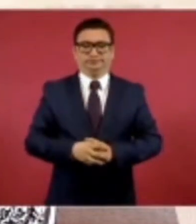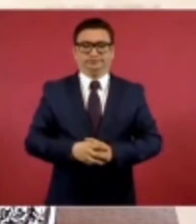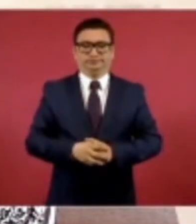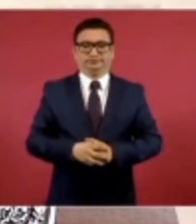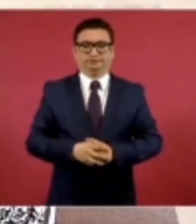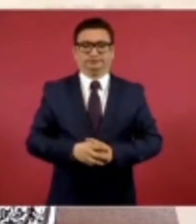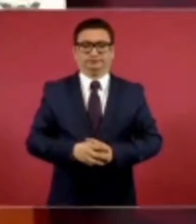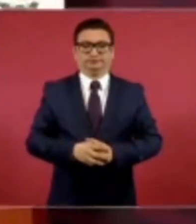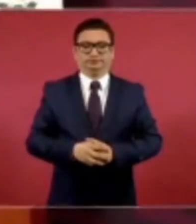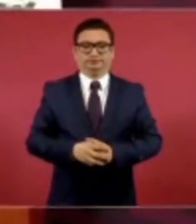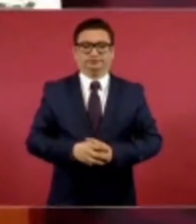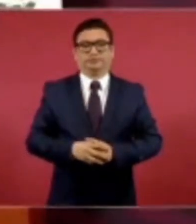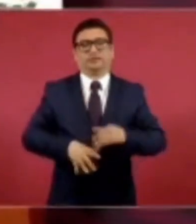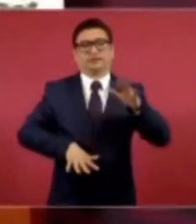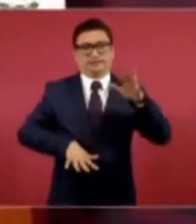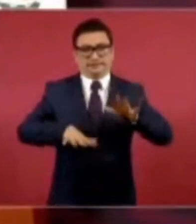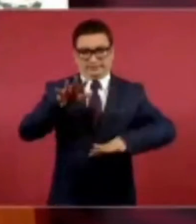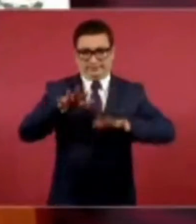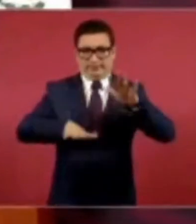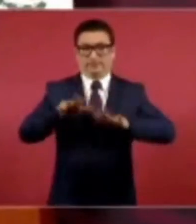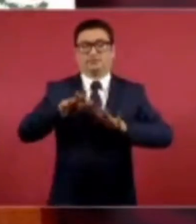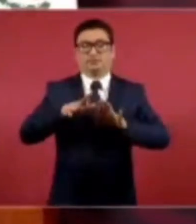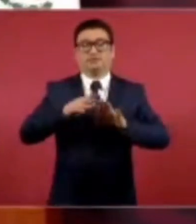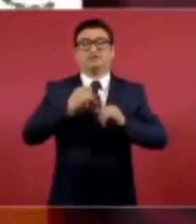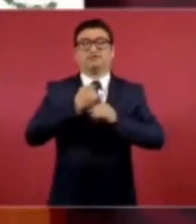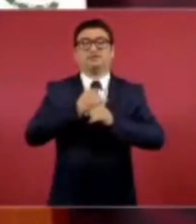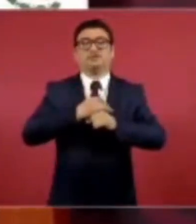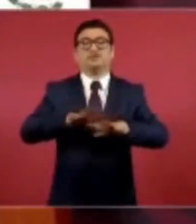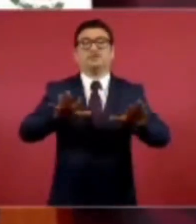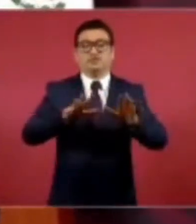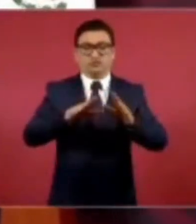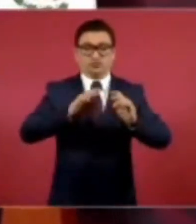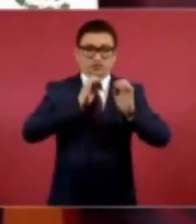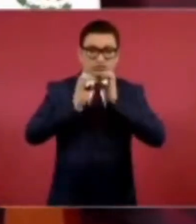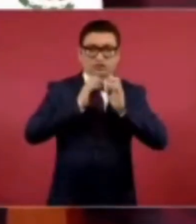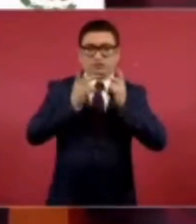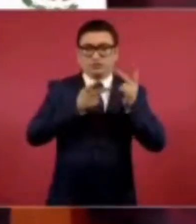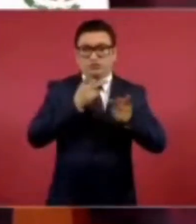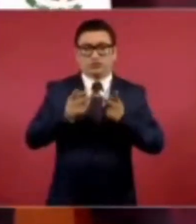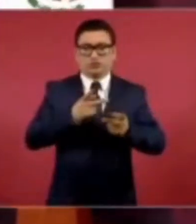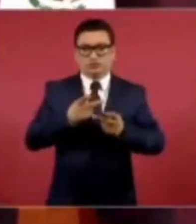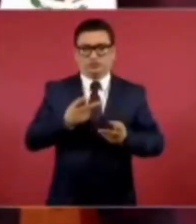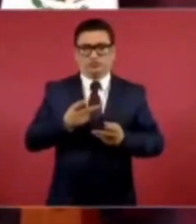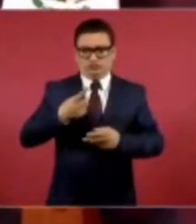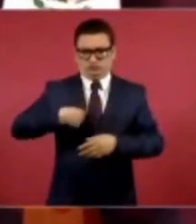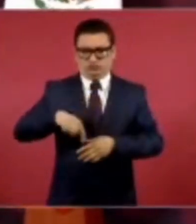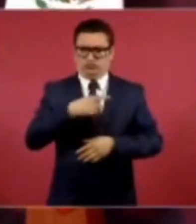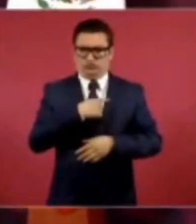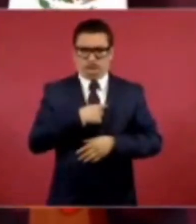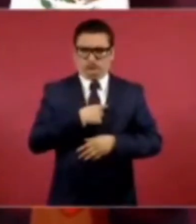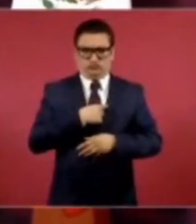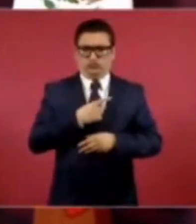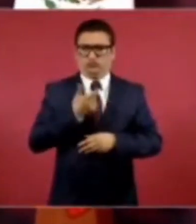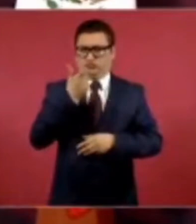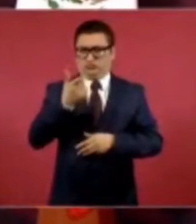cuando me llegan encuestas nosotros no gastamos en